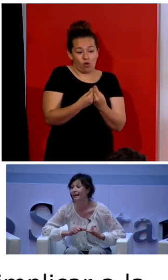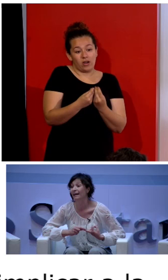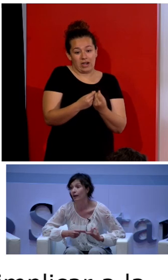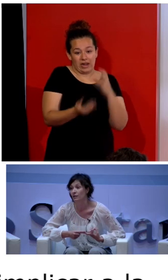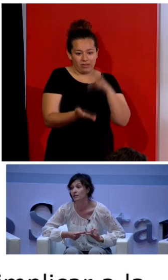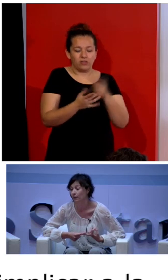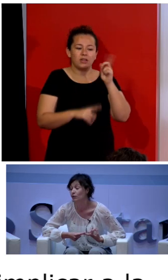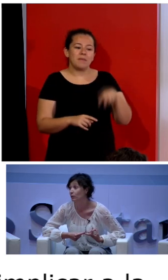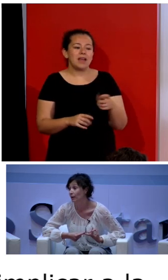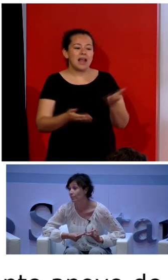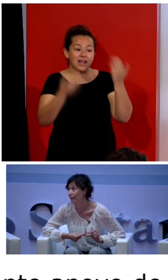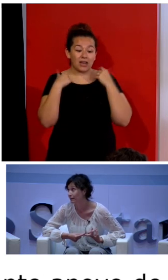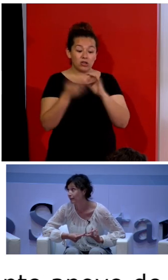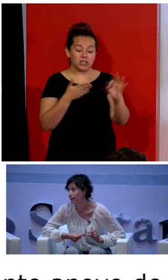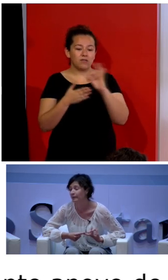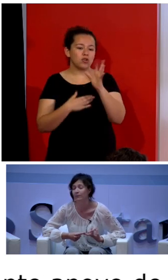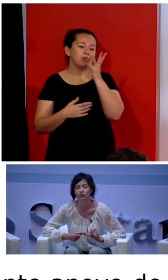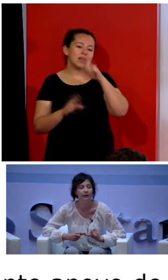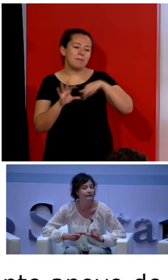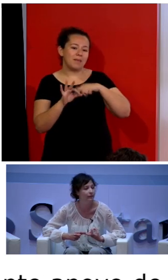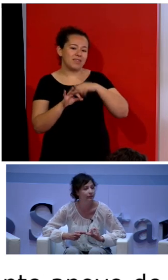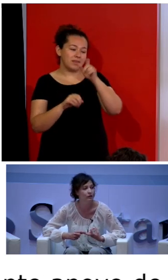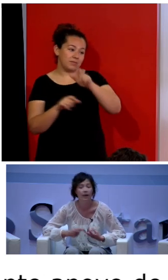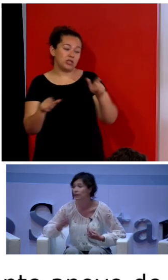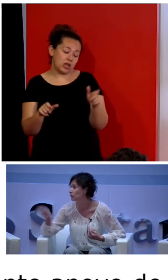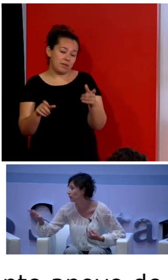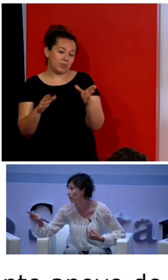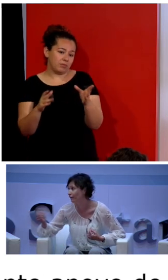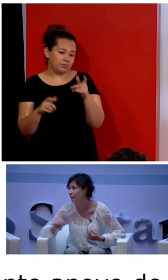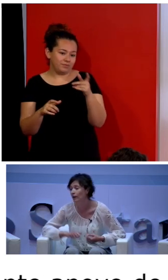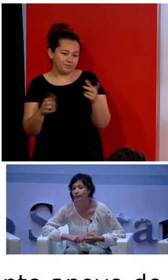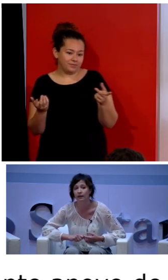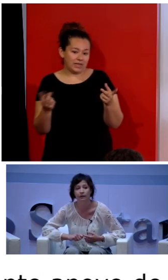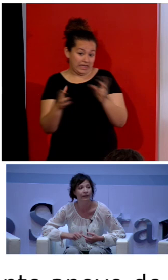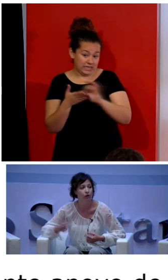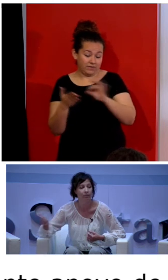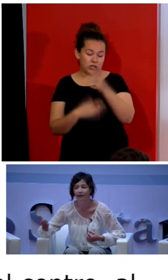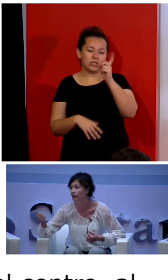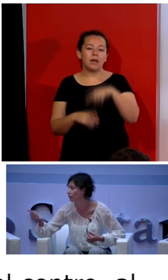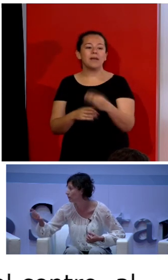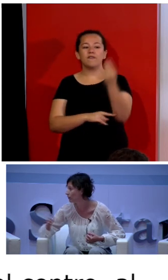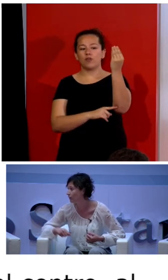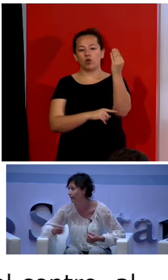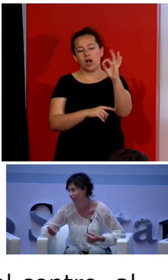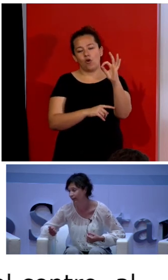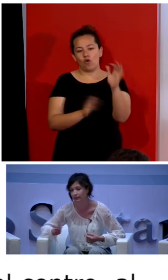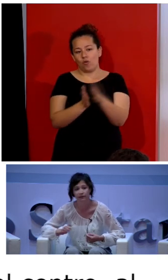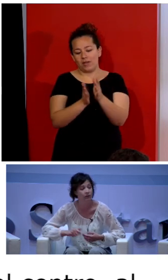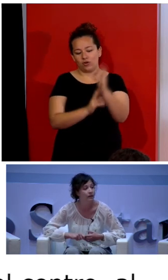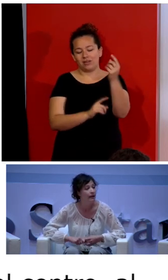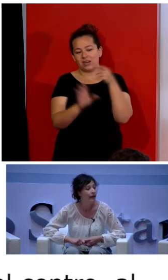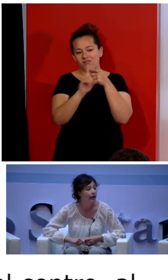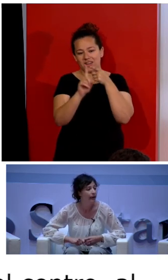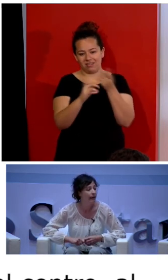implicar al encargado de servicios, porque eran plazas de personal de servicios, y sobre todo la figura del compañero o del referente,